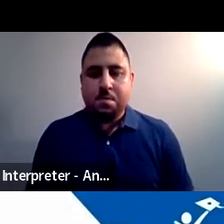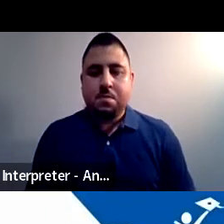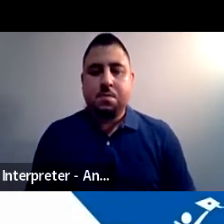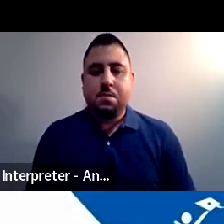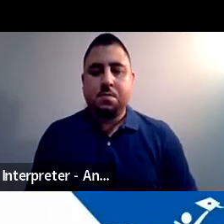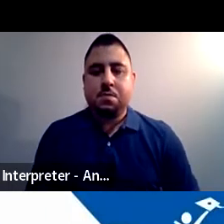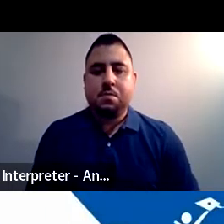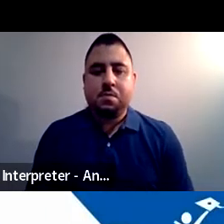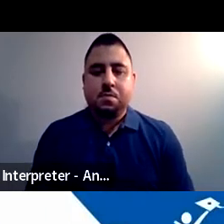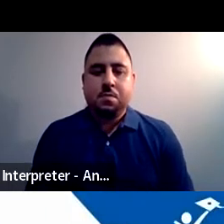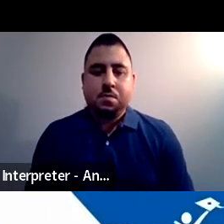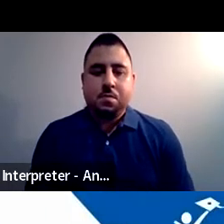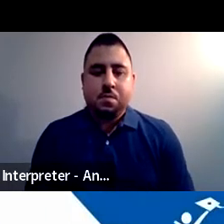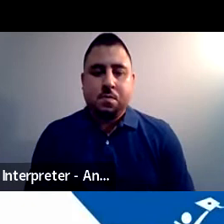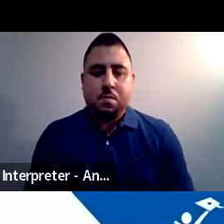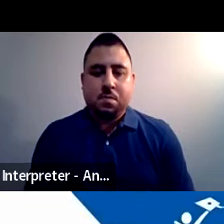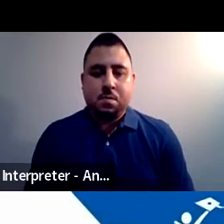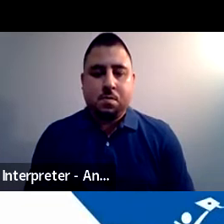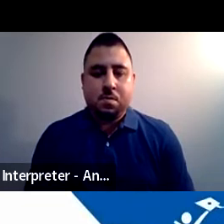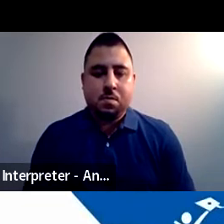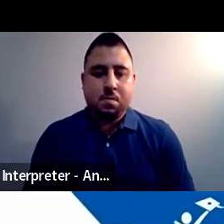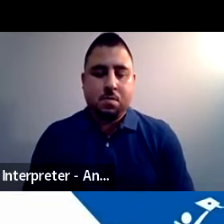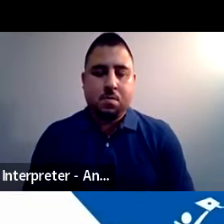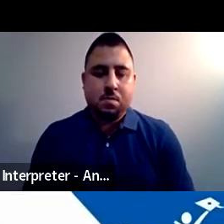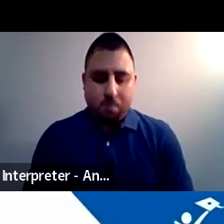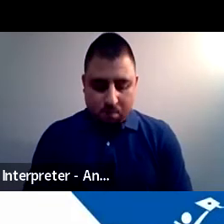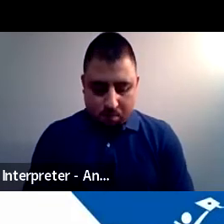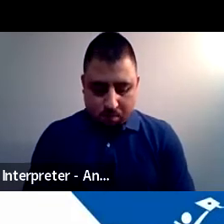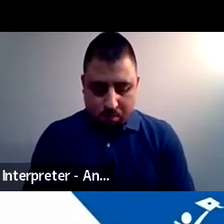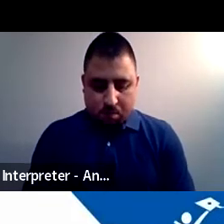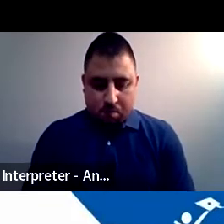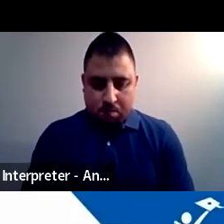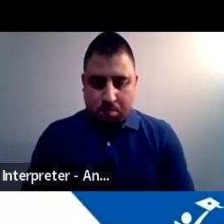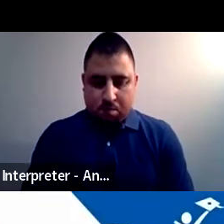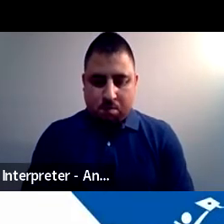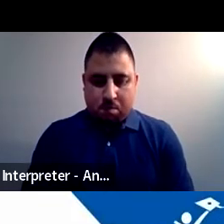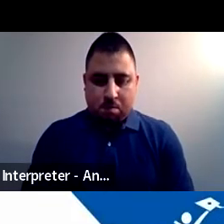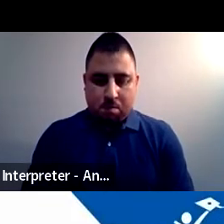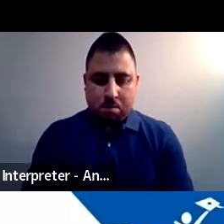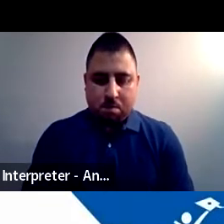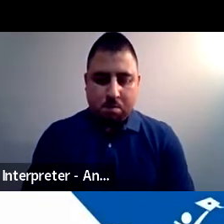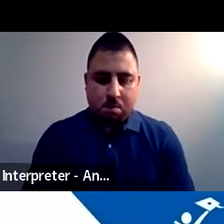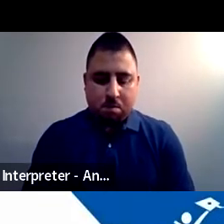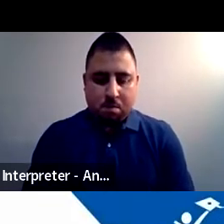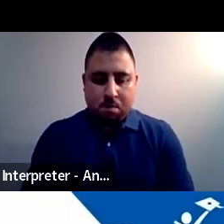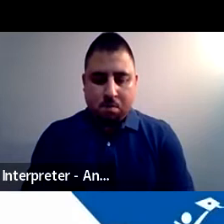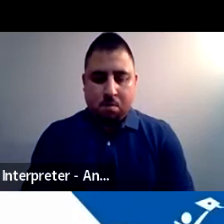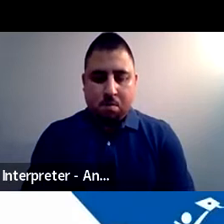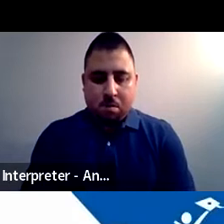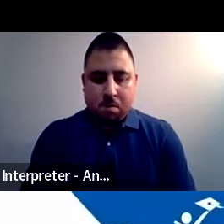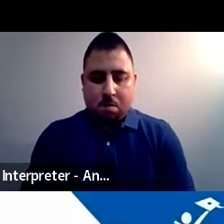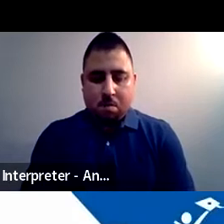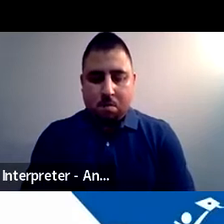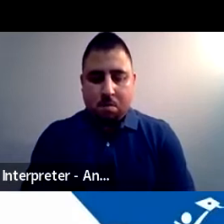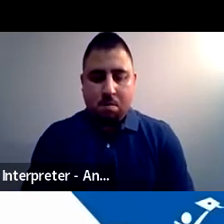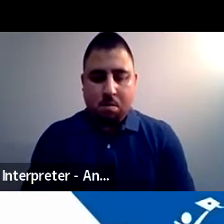McCormick School, una escuela excelente, y yo no estoy de acuerdo que a mi hijo me lo quieran trasladar para